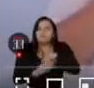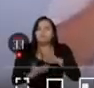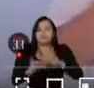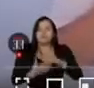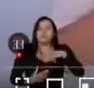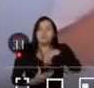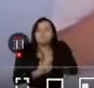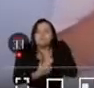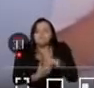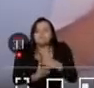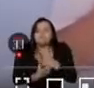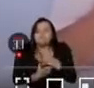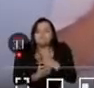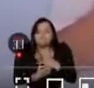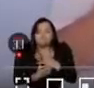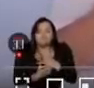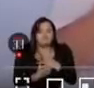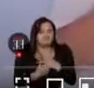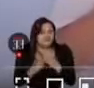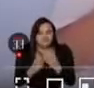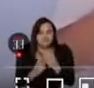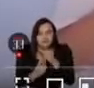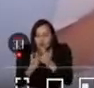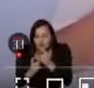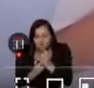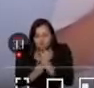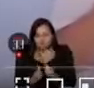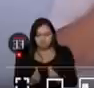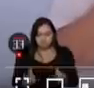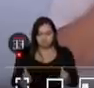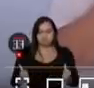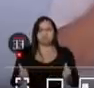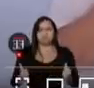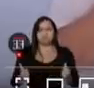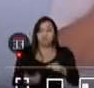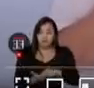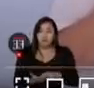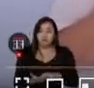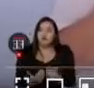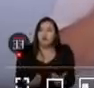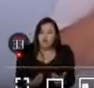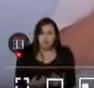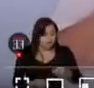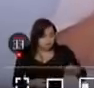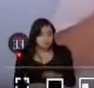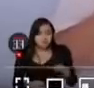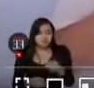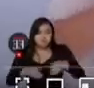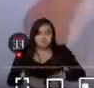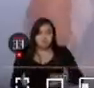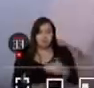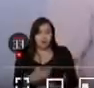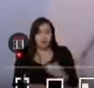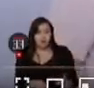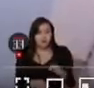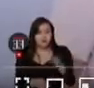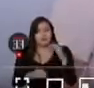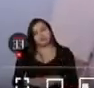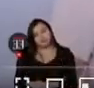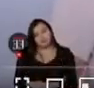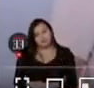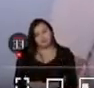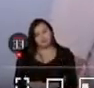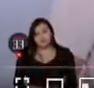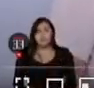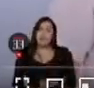su algunos nuestros hijos no eran guerrilleros no eran delincuentes así fuera han sido de acá